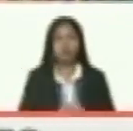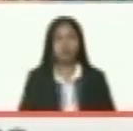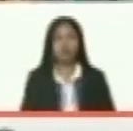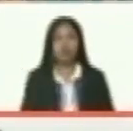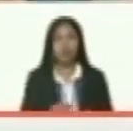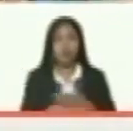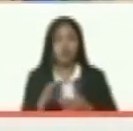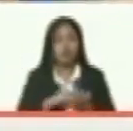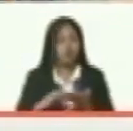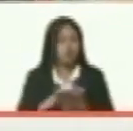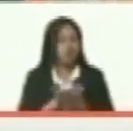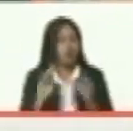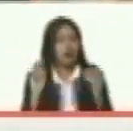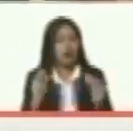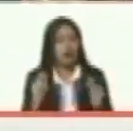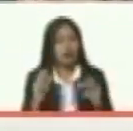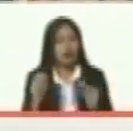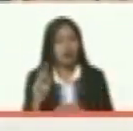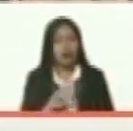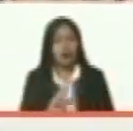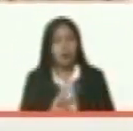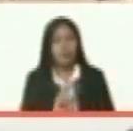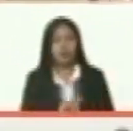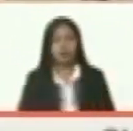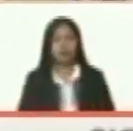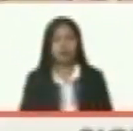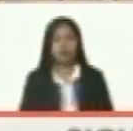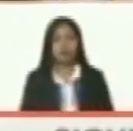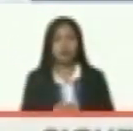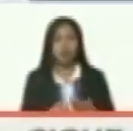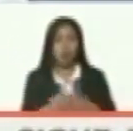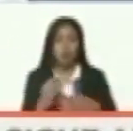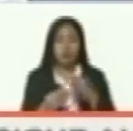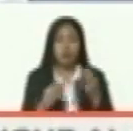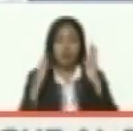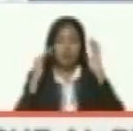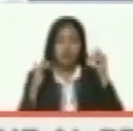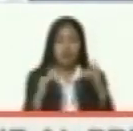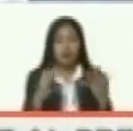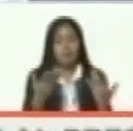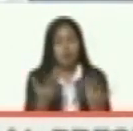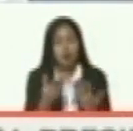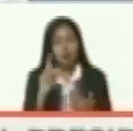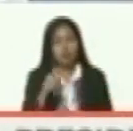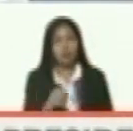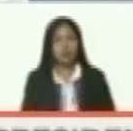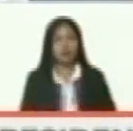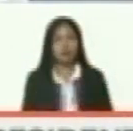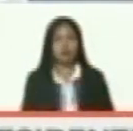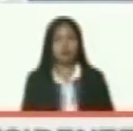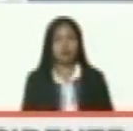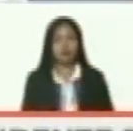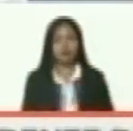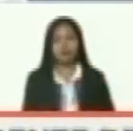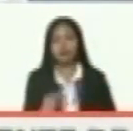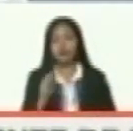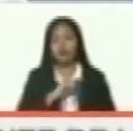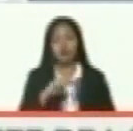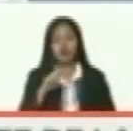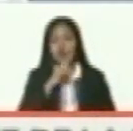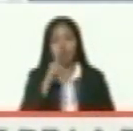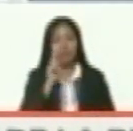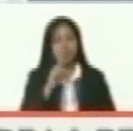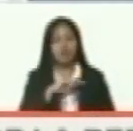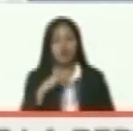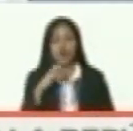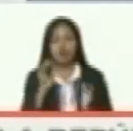Vamos a recuperarlo. Vamos a hacer, a tender una mano a nombre de nuestro Señor